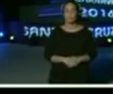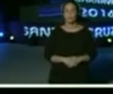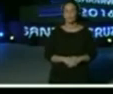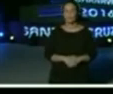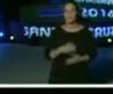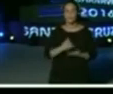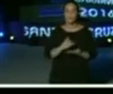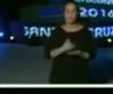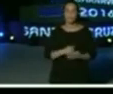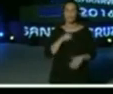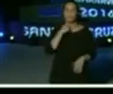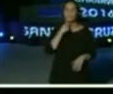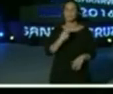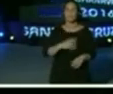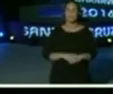pa.